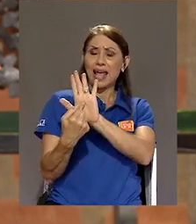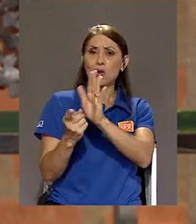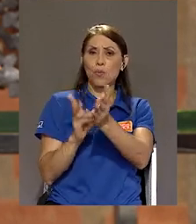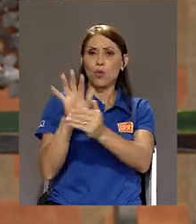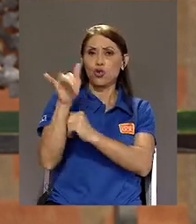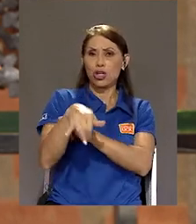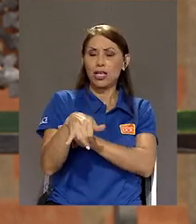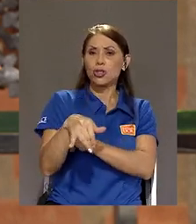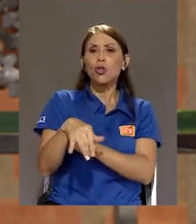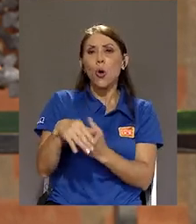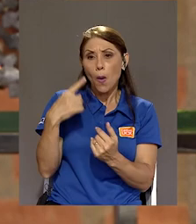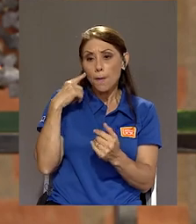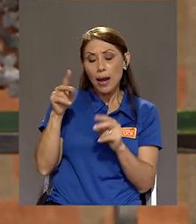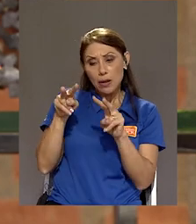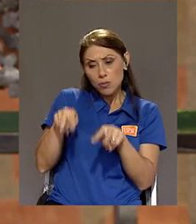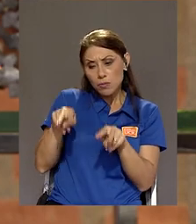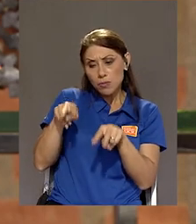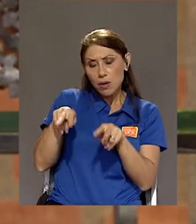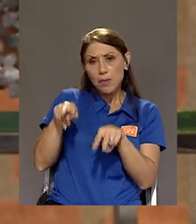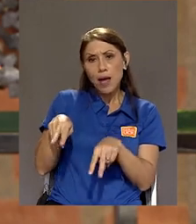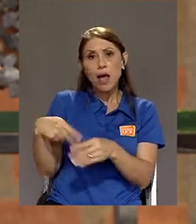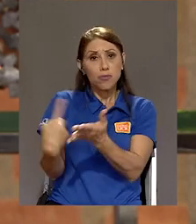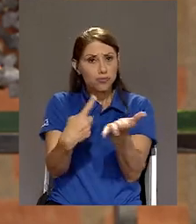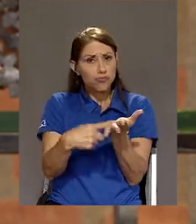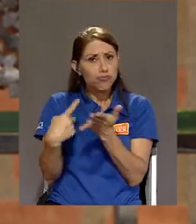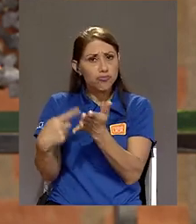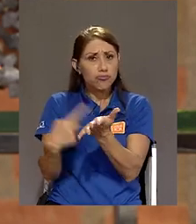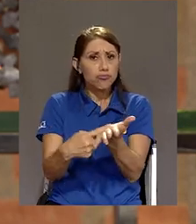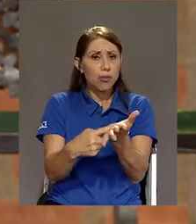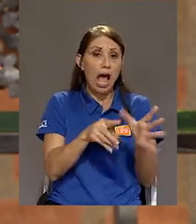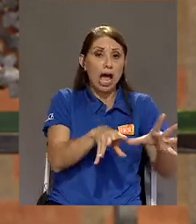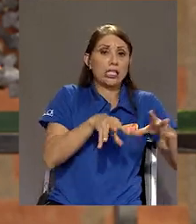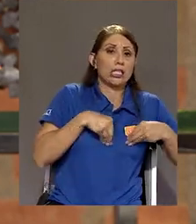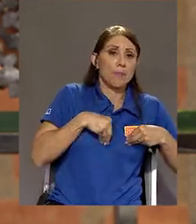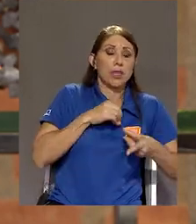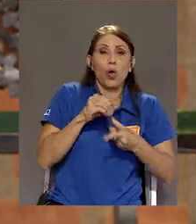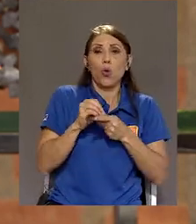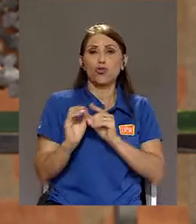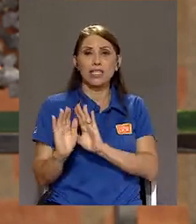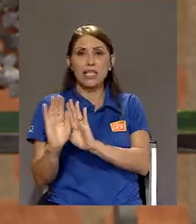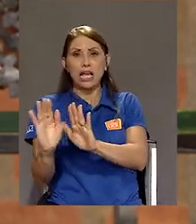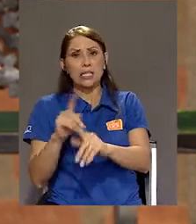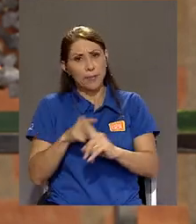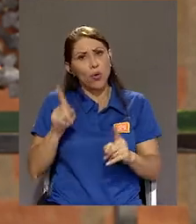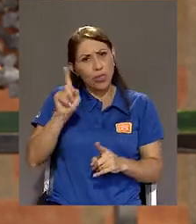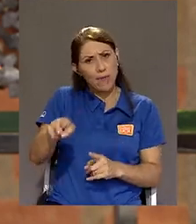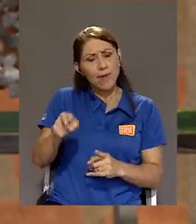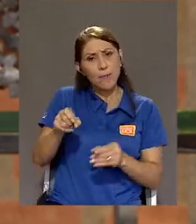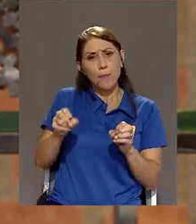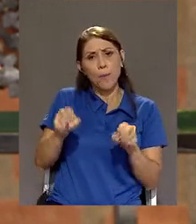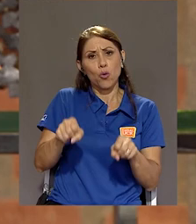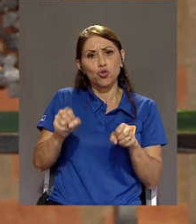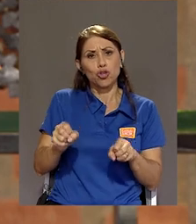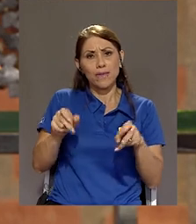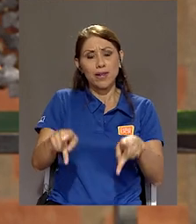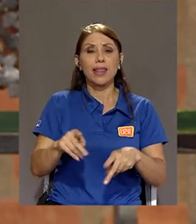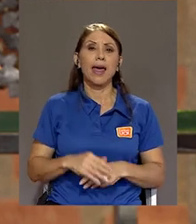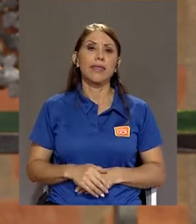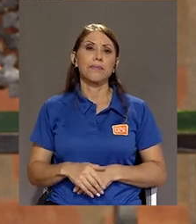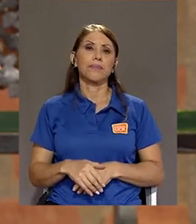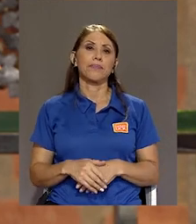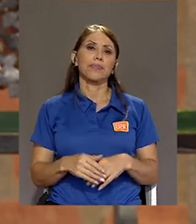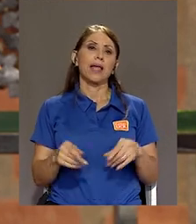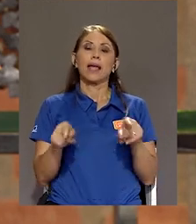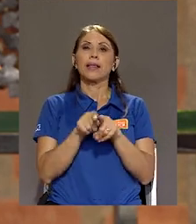que se les discuta y se apruebe o se rechace, pero que tengan esa posibilidad. Bueno, esa es otra cuestión. La otra dentro de eso